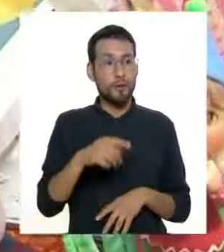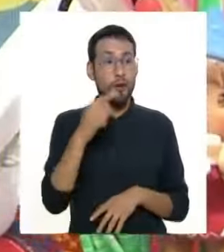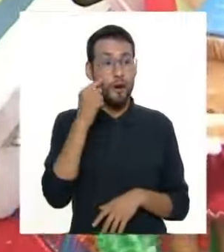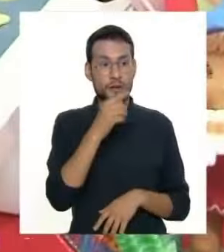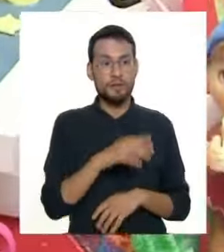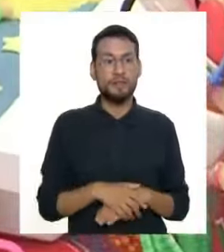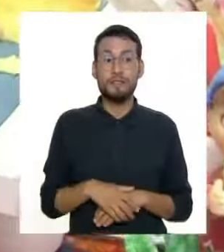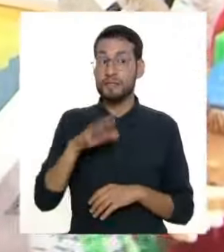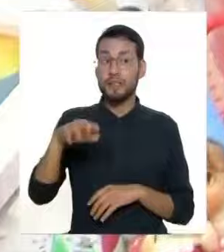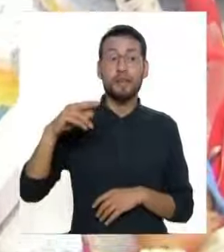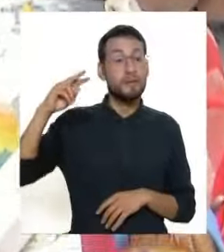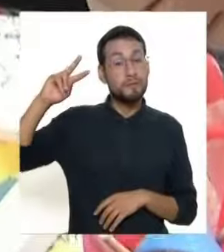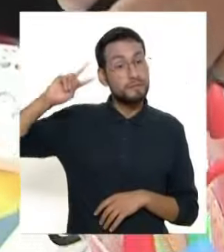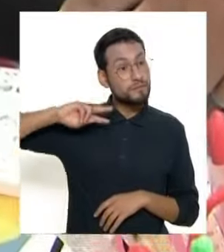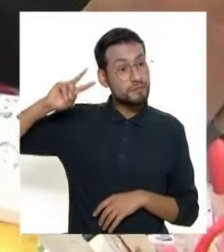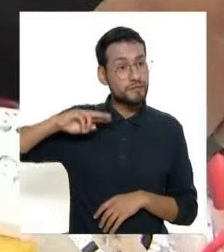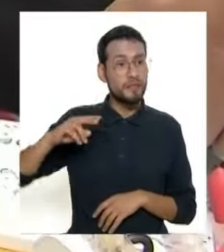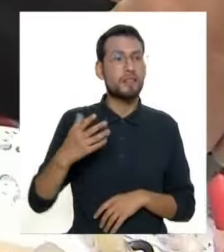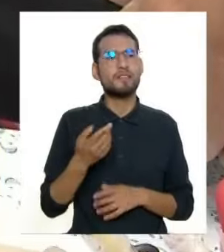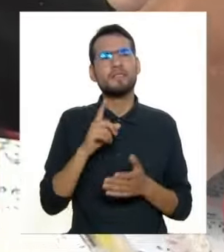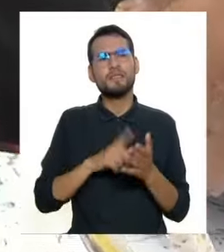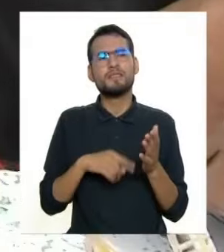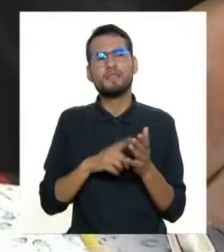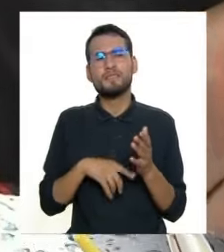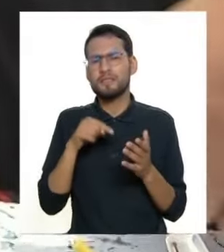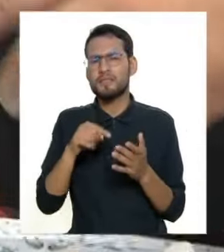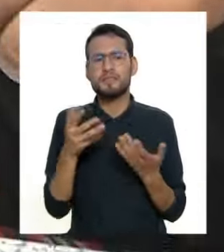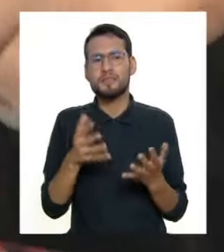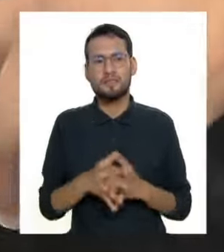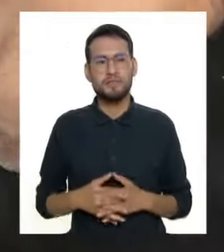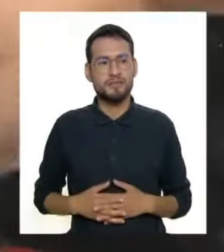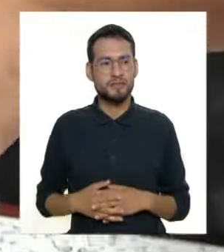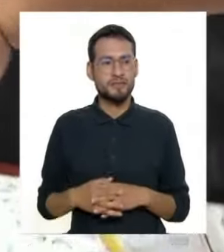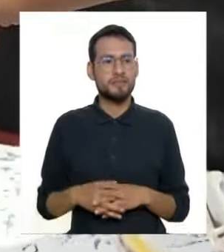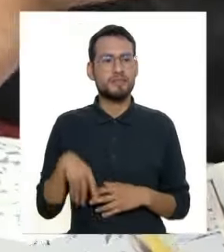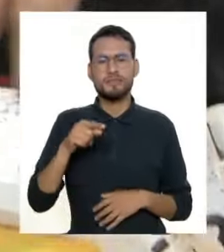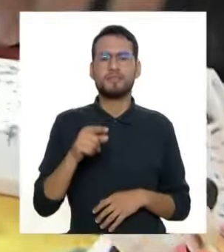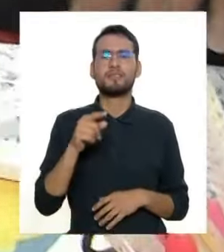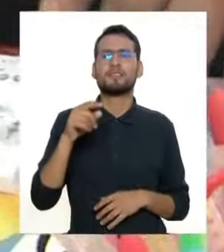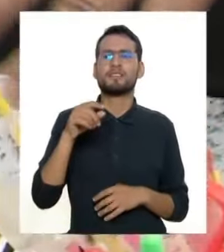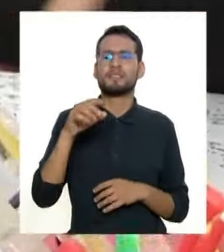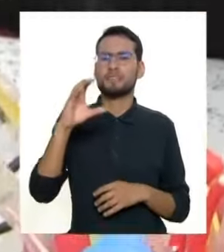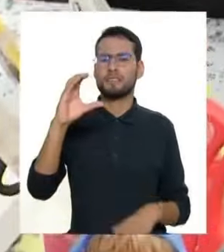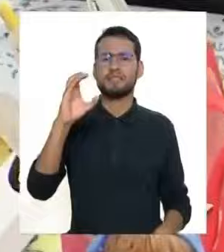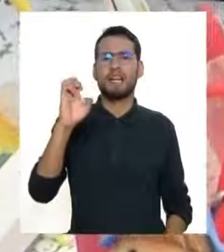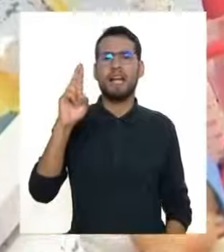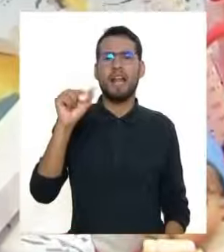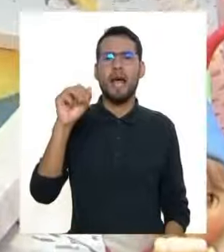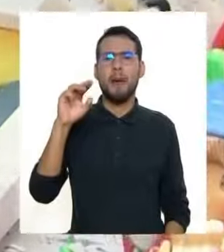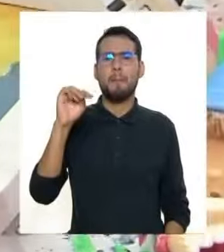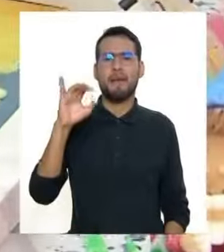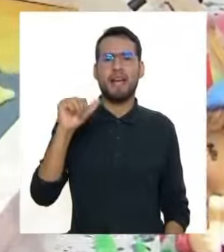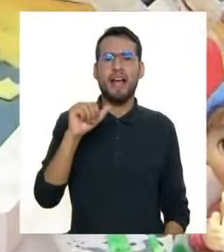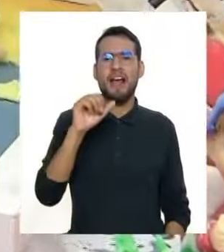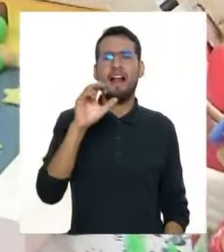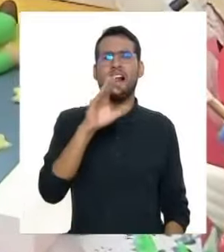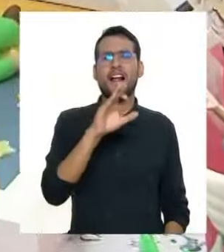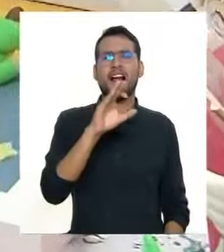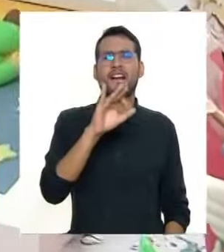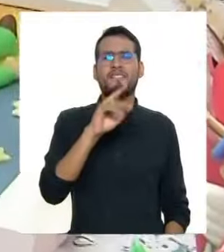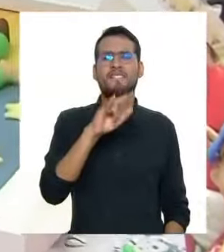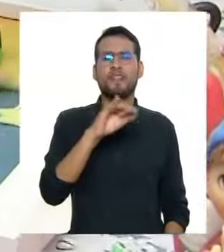Oye, Vanesita. A ver, coméntanos de qué está hecho, cuáles son los materiales. Es cerámica al frío. Uh-huh. Es una goma especial. Ajá. Bueno, la